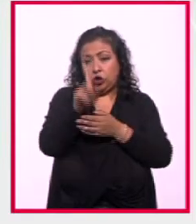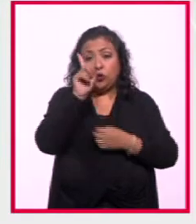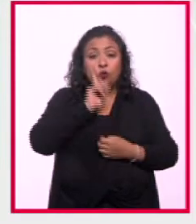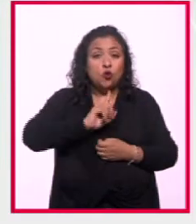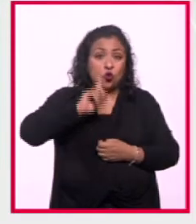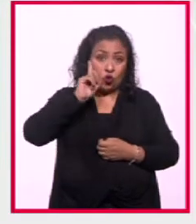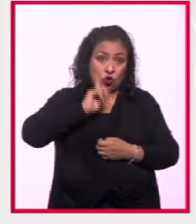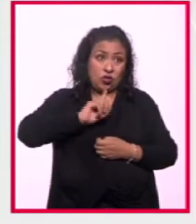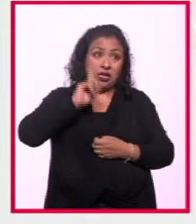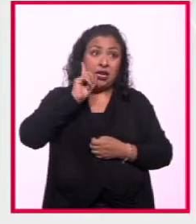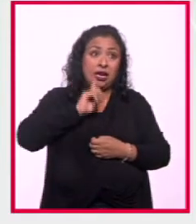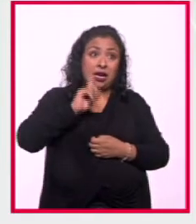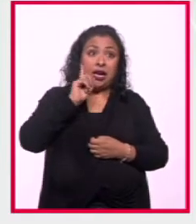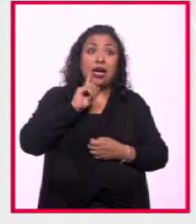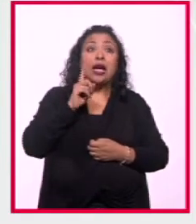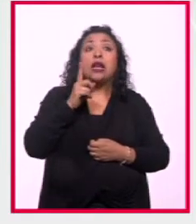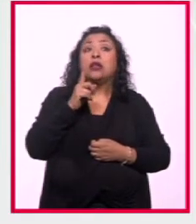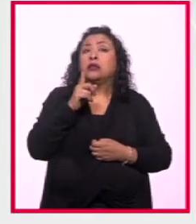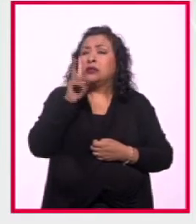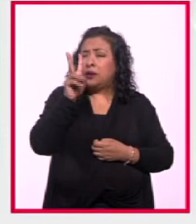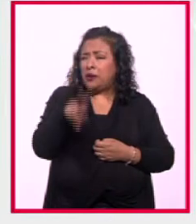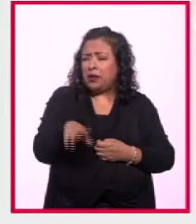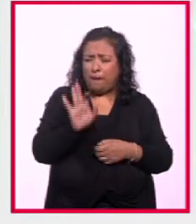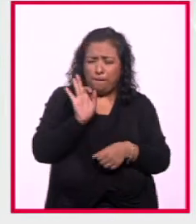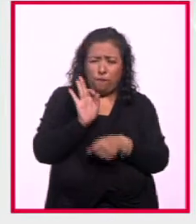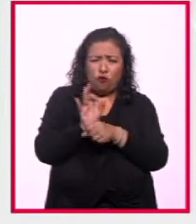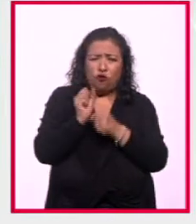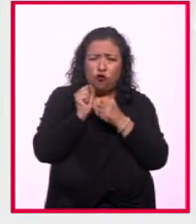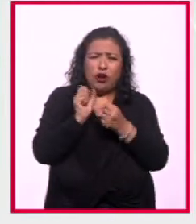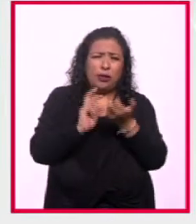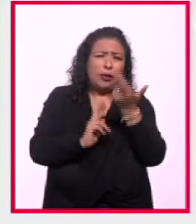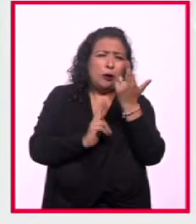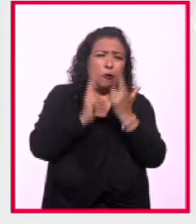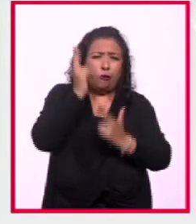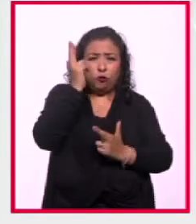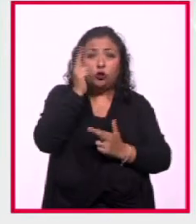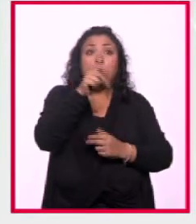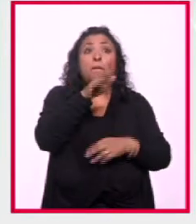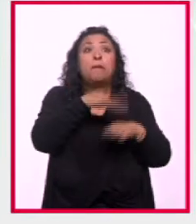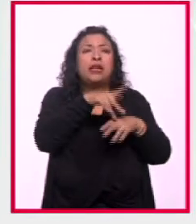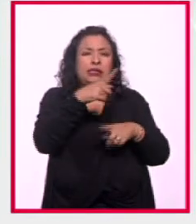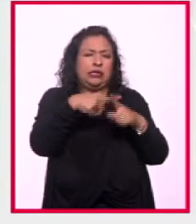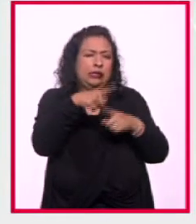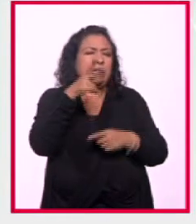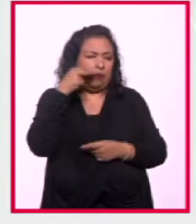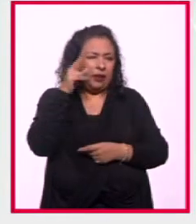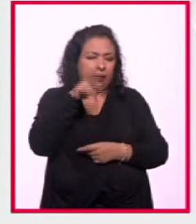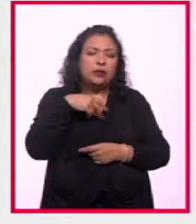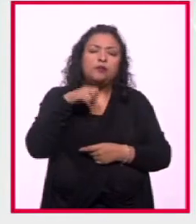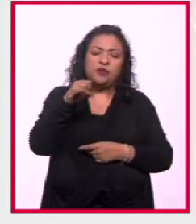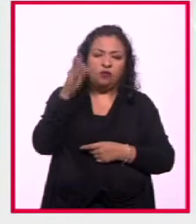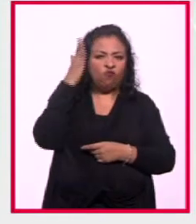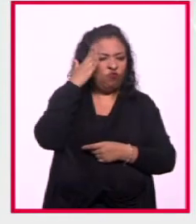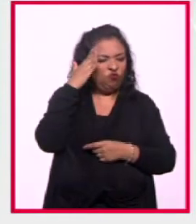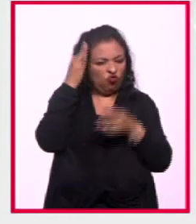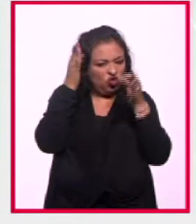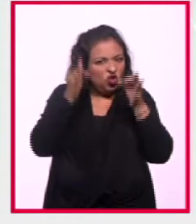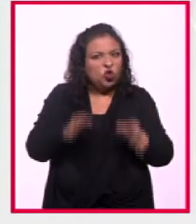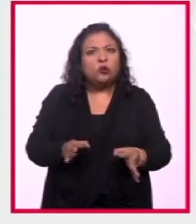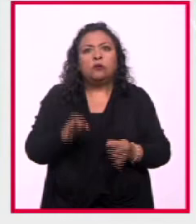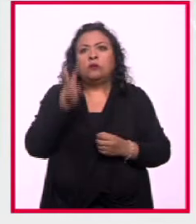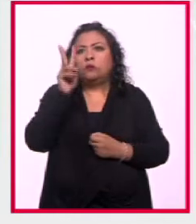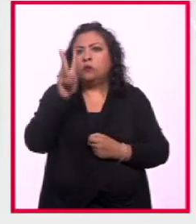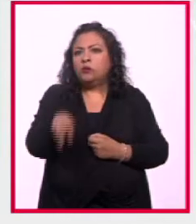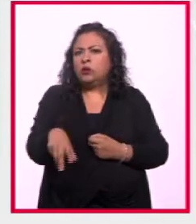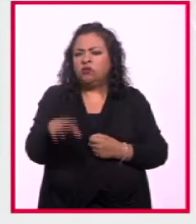mujeres el movimiento más feminista de la revolución zapata era un líder muy auténtico muy